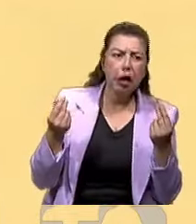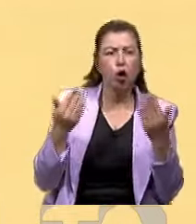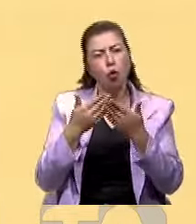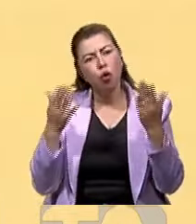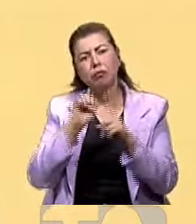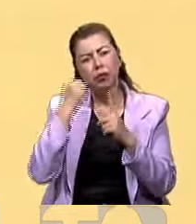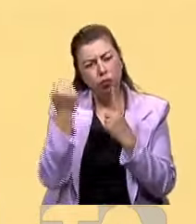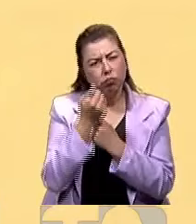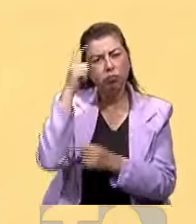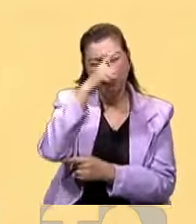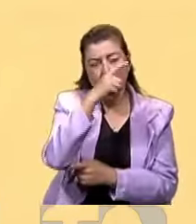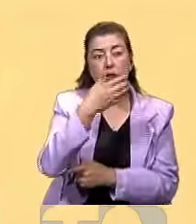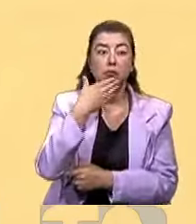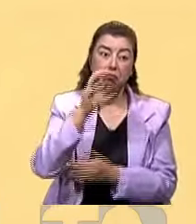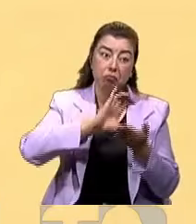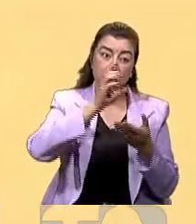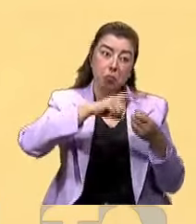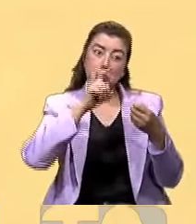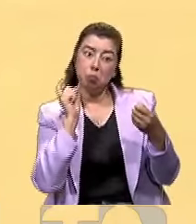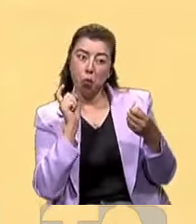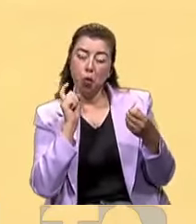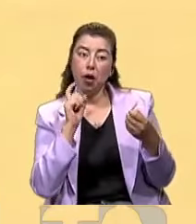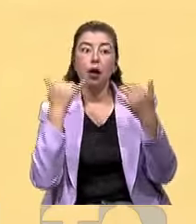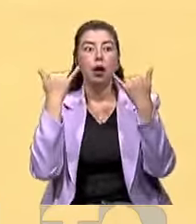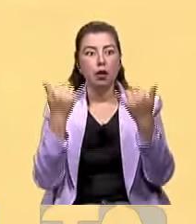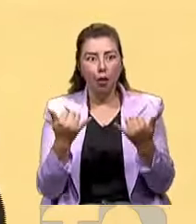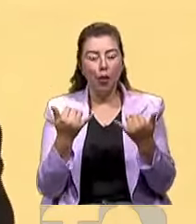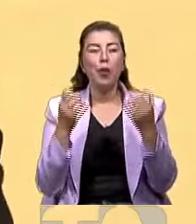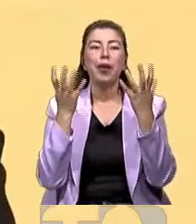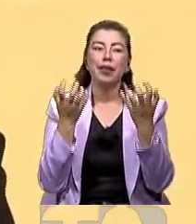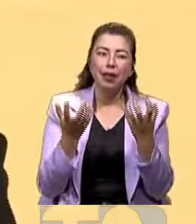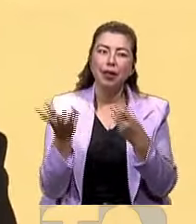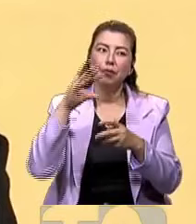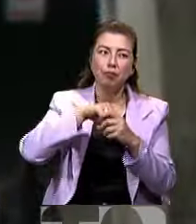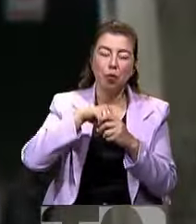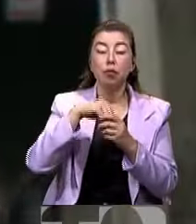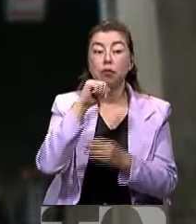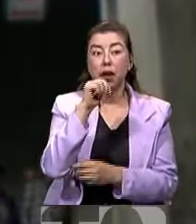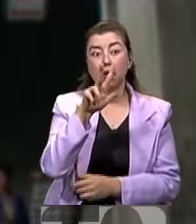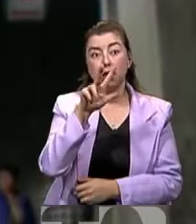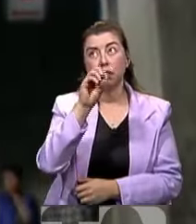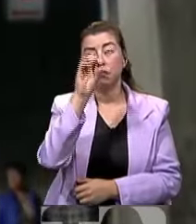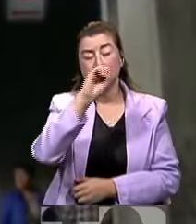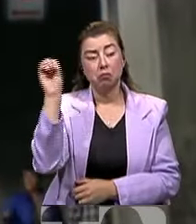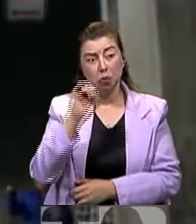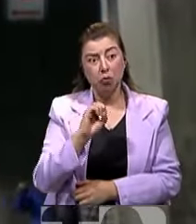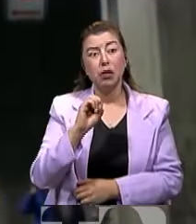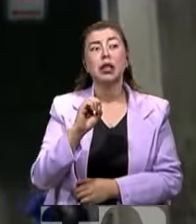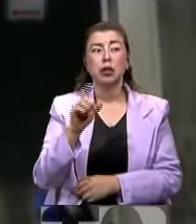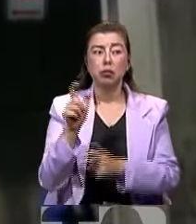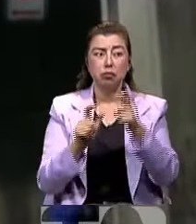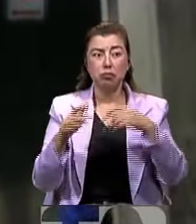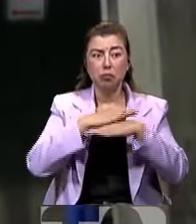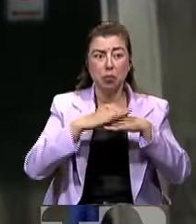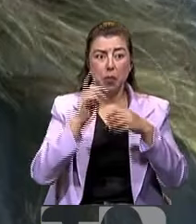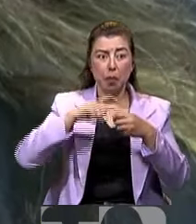estudios. En Quito, la ciudad capital, aún el 31% de la población no ha terminado su bachillerato. Por ello, el Cabildo impulsa la campaña Quito